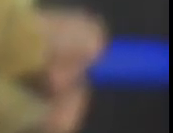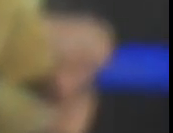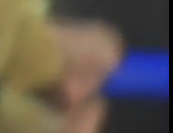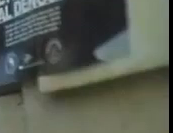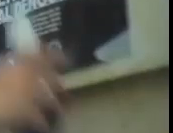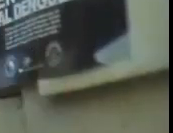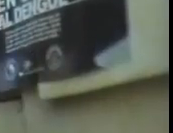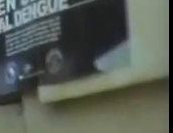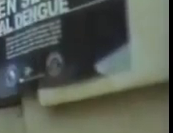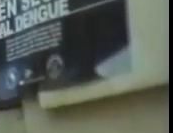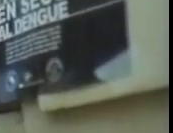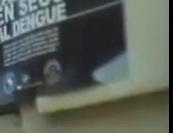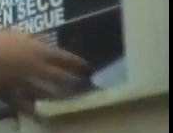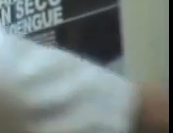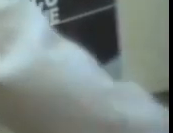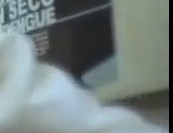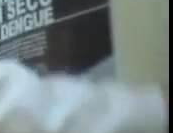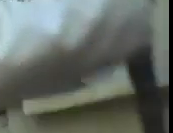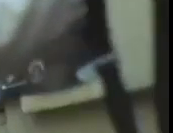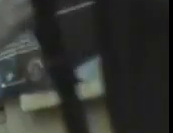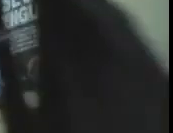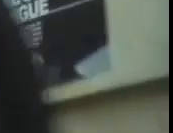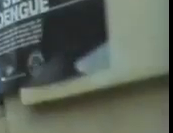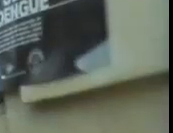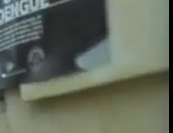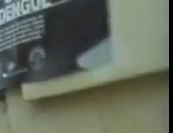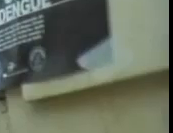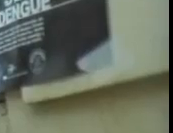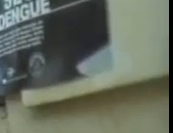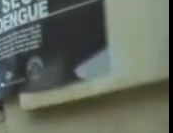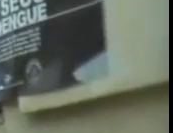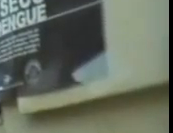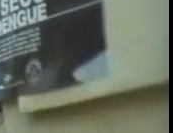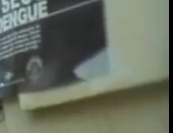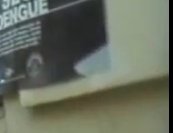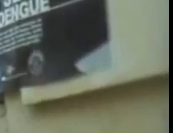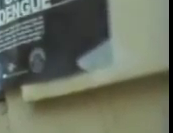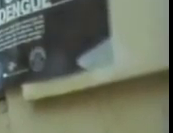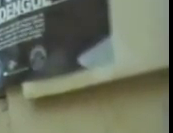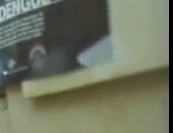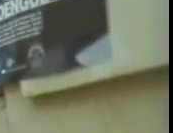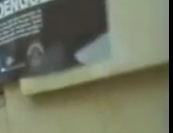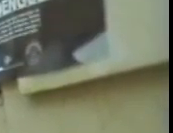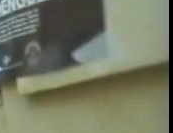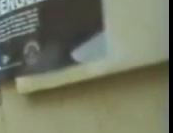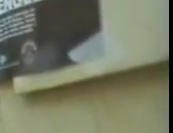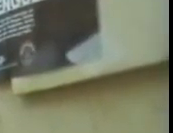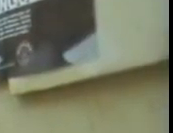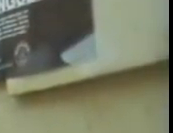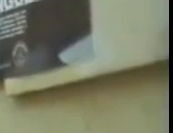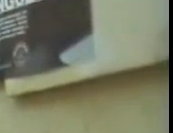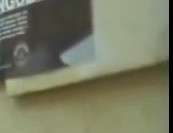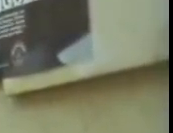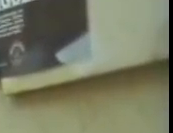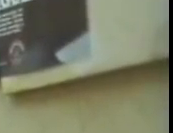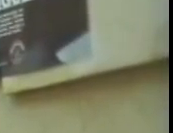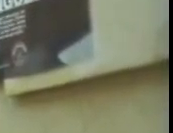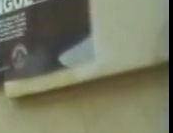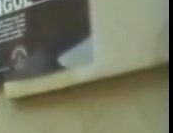desplazamiento como yo pensaba inicialmente, sino que era una historia que tenía que ver con el agua, con estas campañas contra el dengue que se hacían ahí con cierta